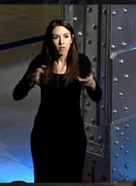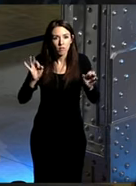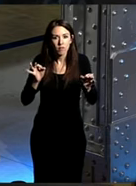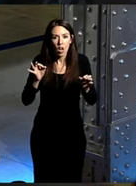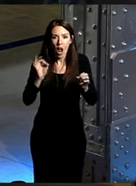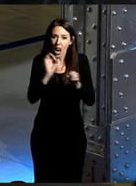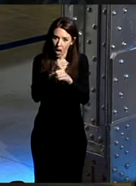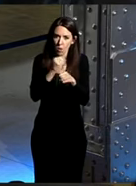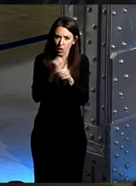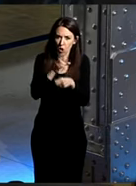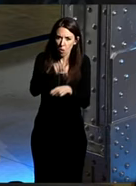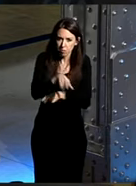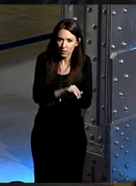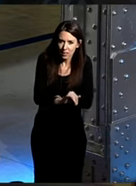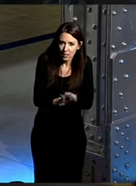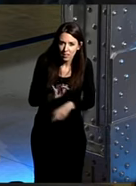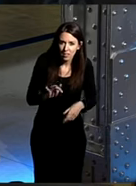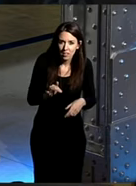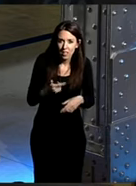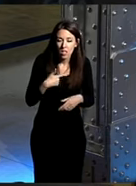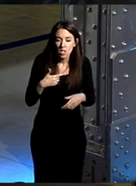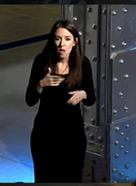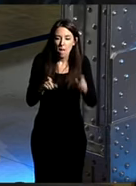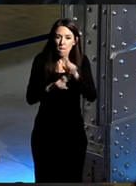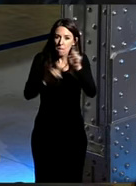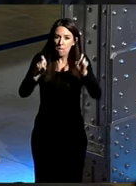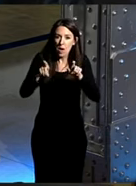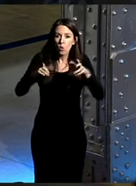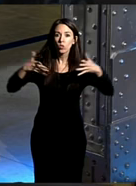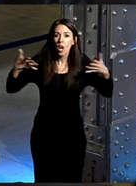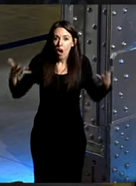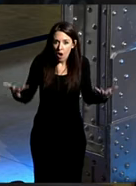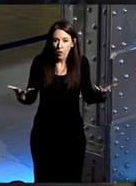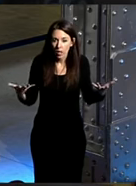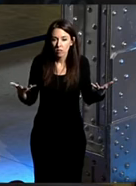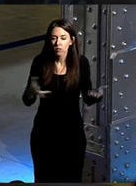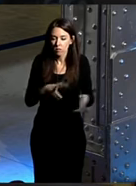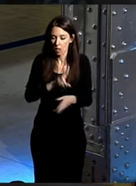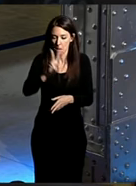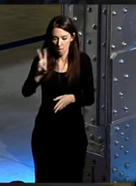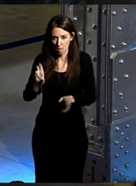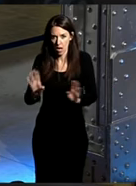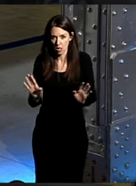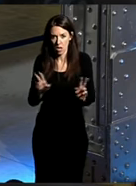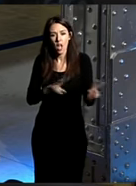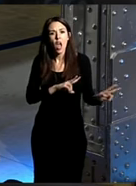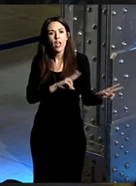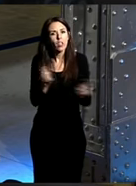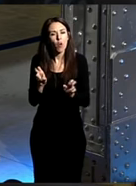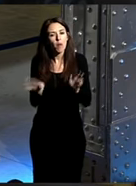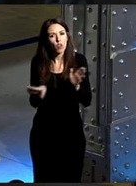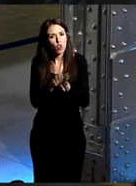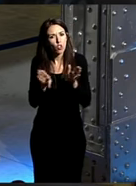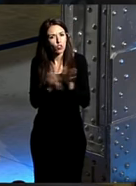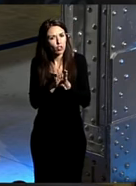en un laboratorio. Mi gran pregunta ahora es, vale, si la innovación sigue siendo